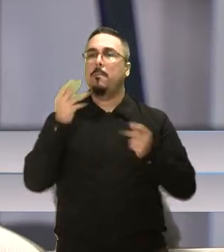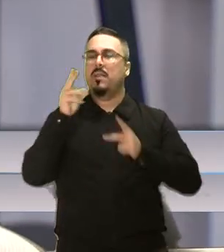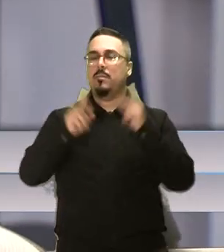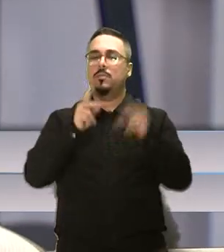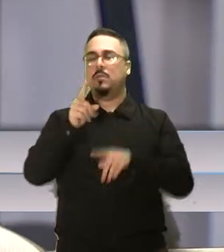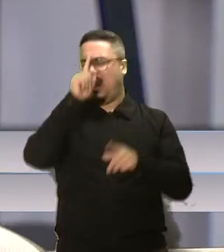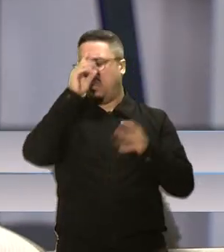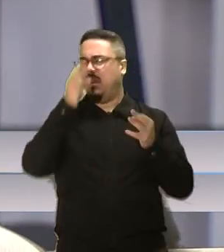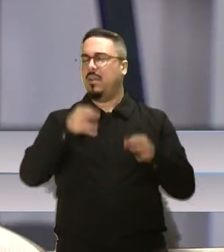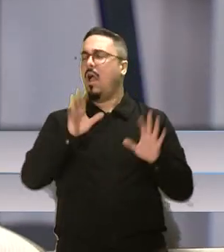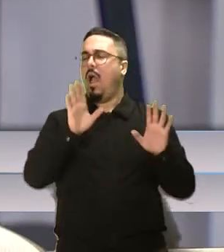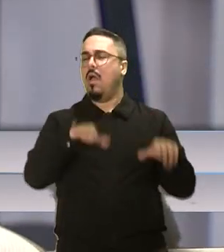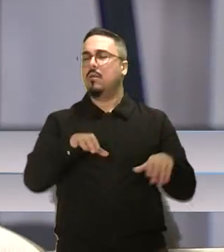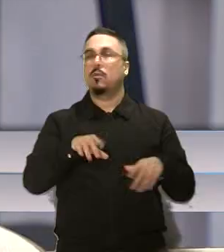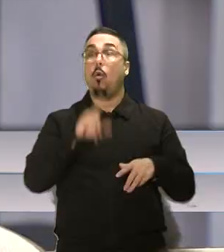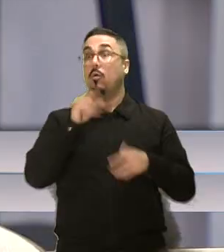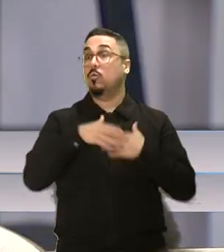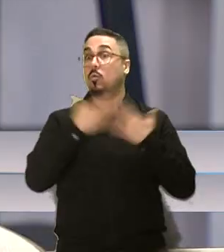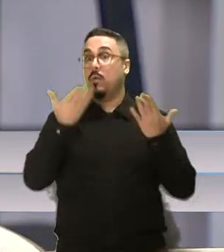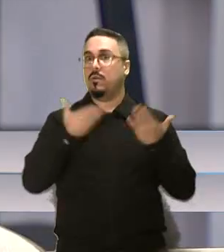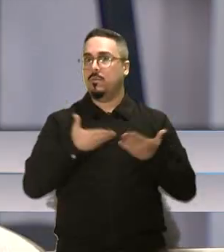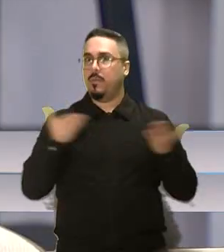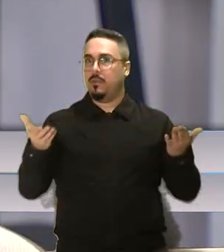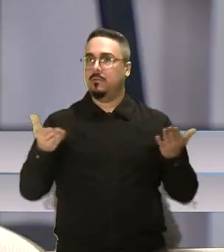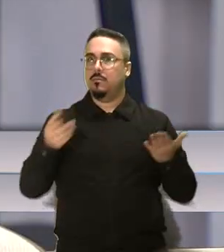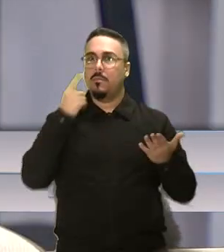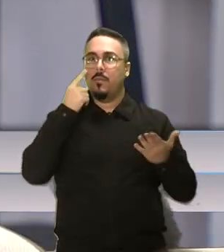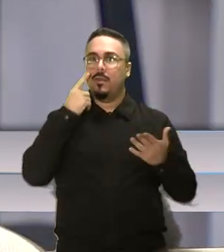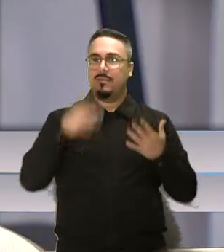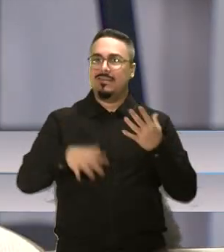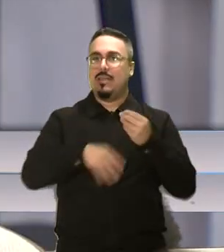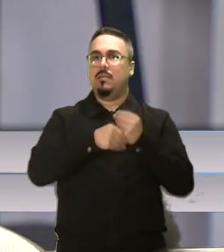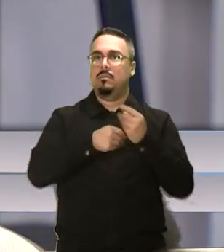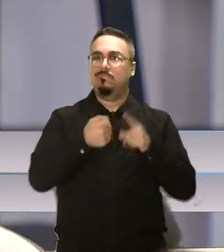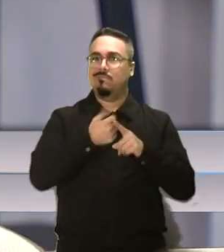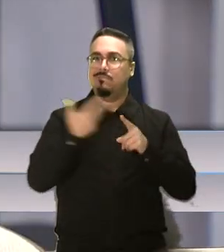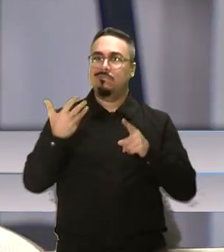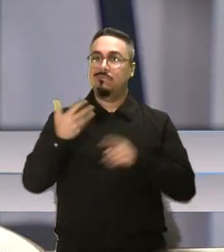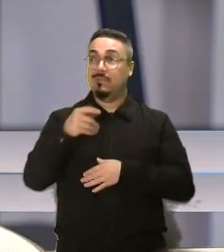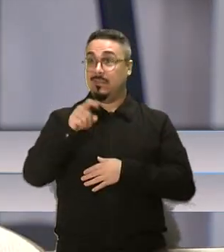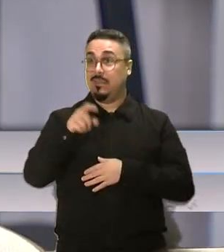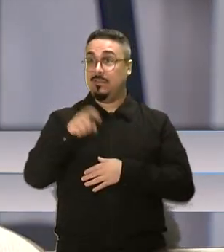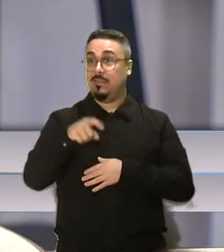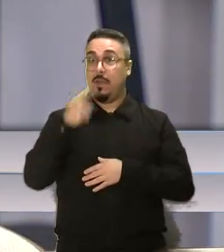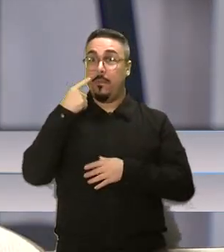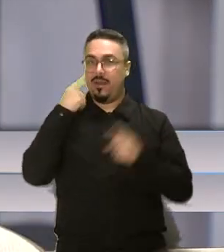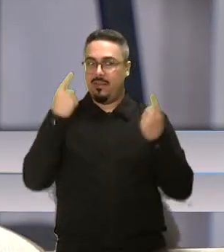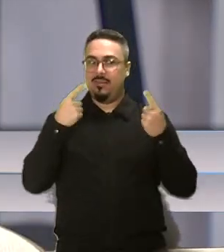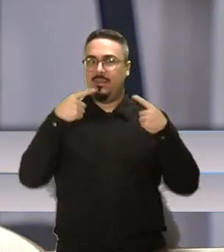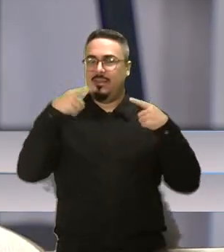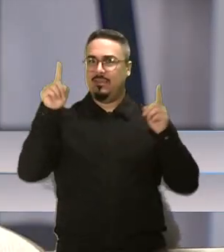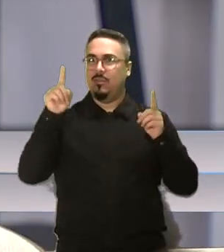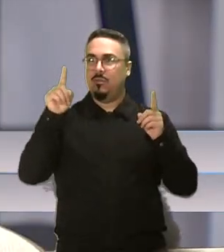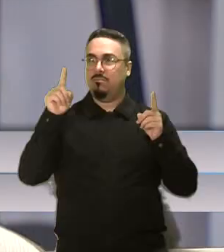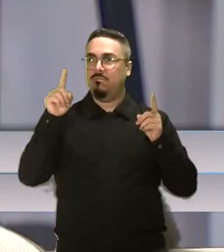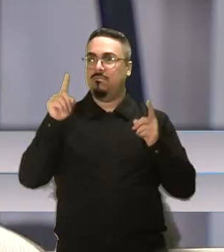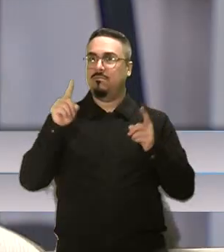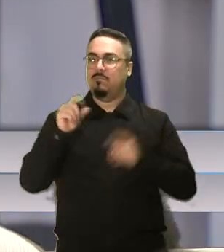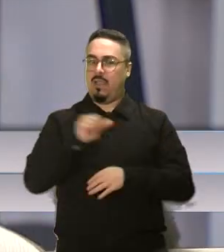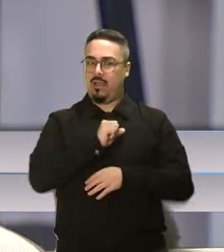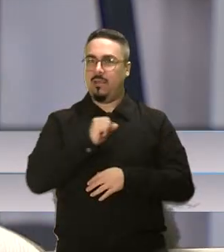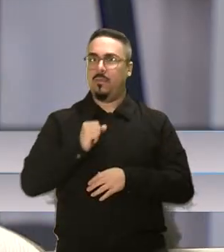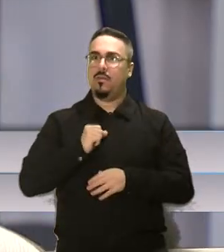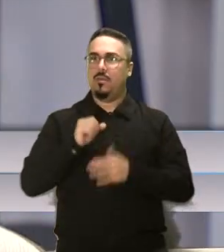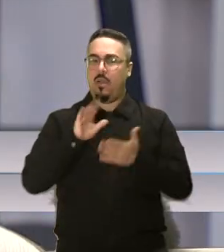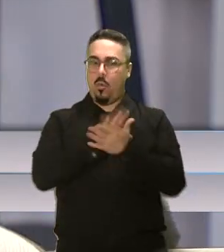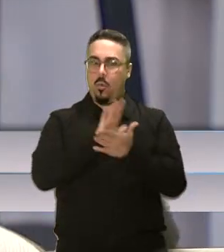espacio para para brindarle estas herramientas a los jóvenes adultos que son tan necesarias para el éxito académico ya sea verdad en la escuela ya sea en la universidad